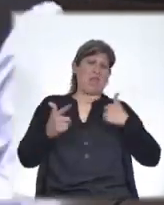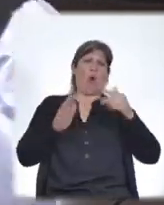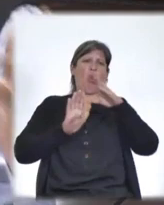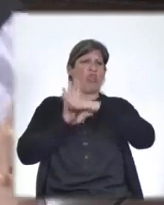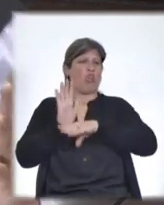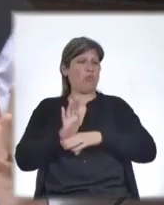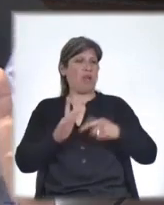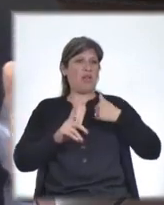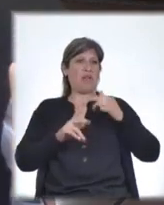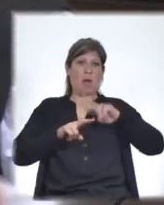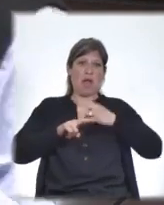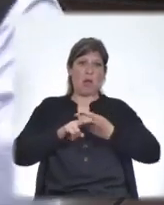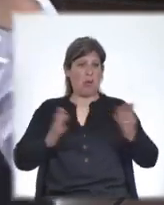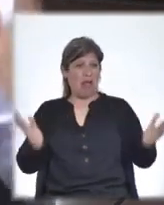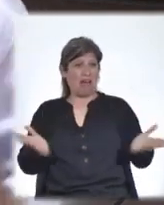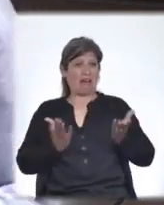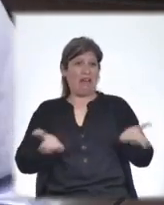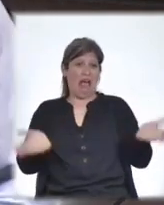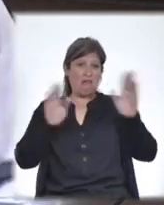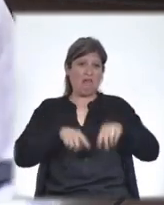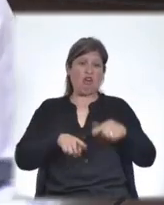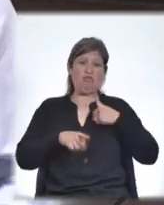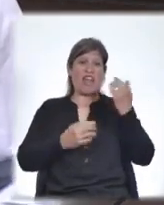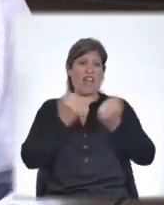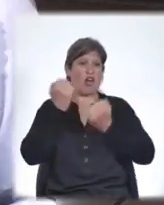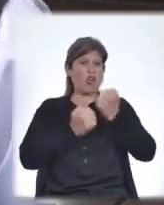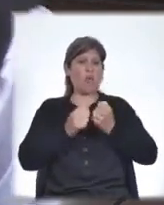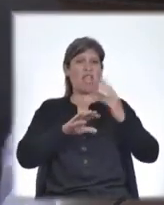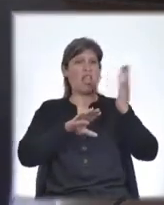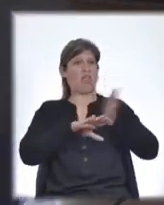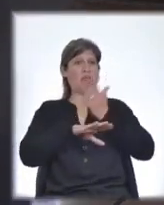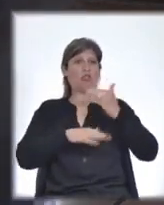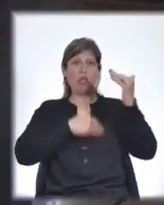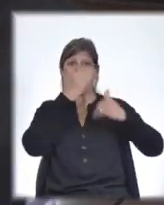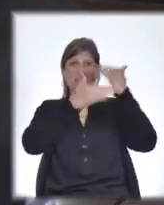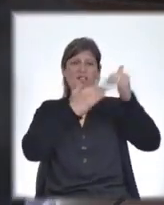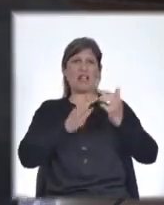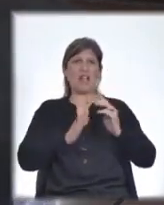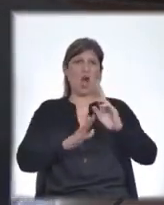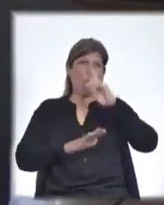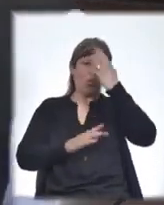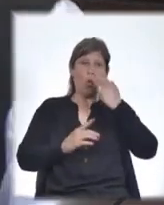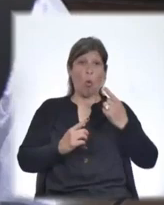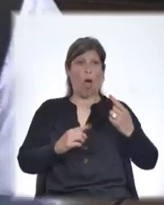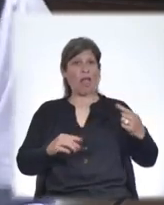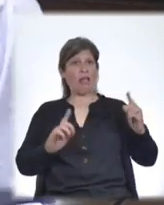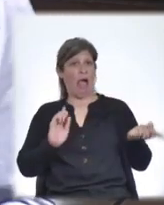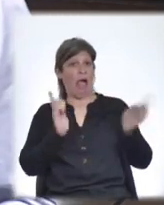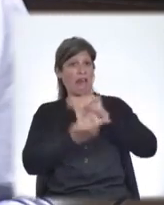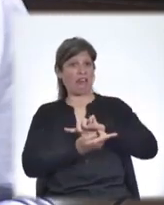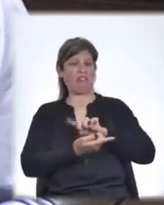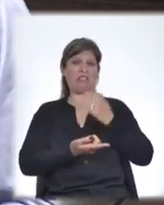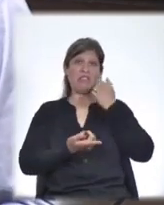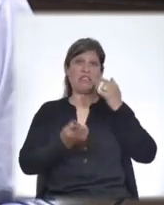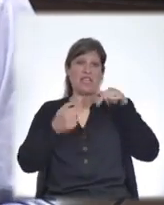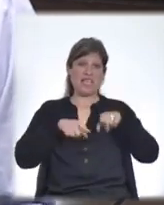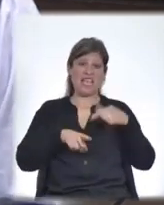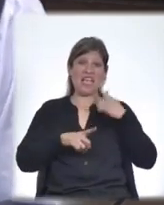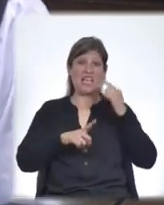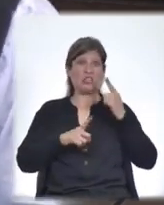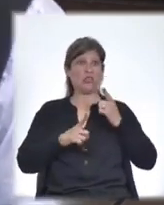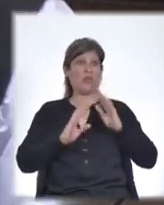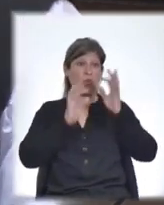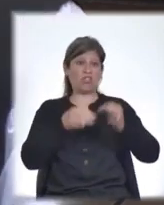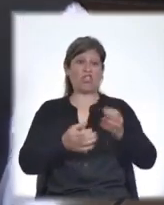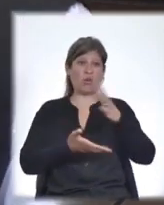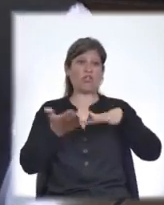de reactivación económica, de desarrollo productivo, el Uruguay va en sentido contrario y eso nos va a llevar a una situación muy